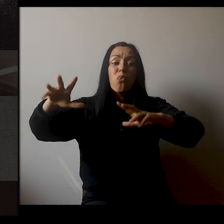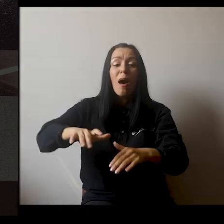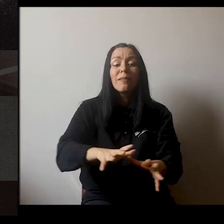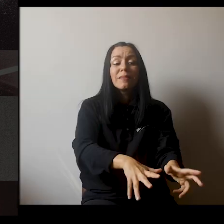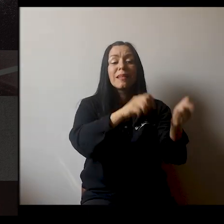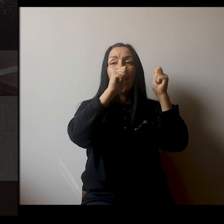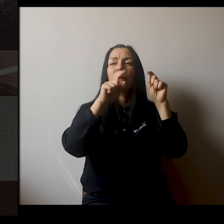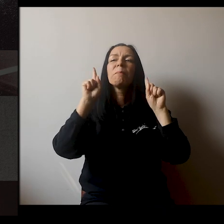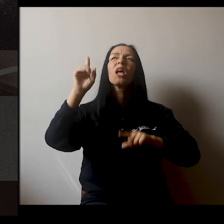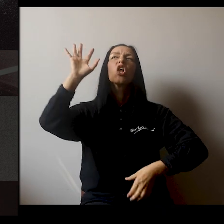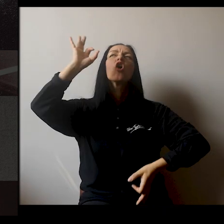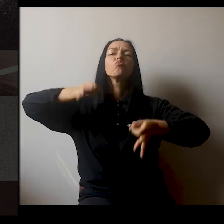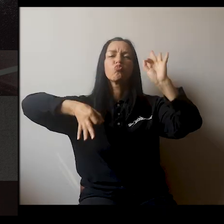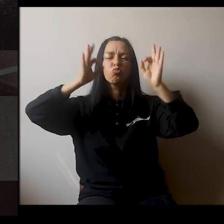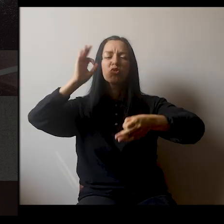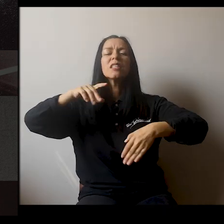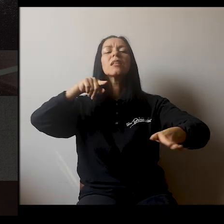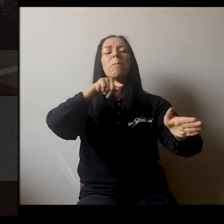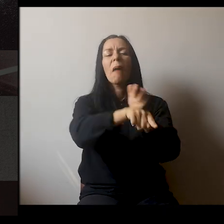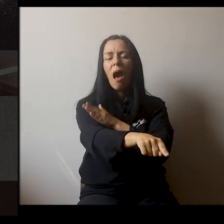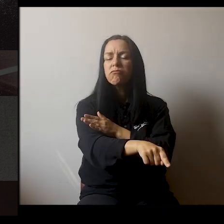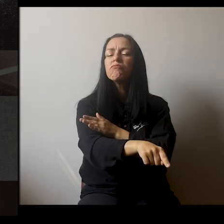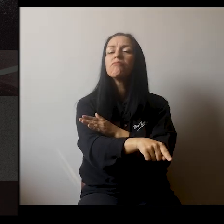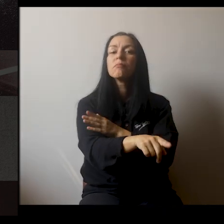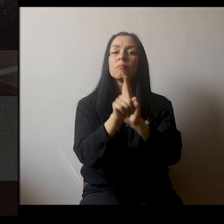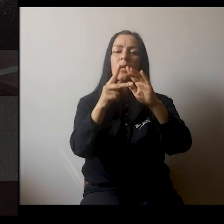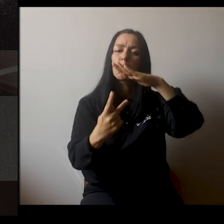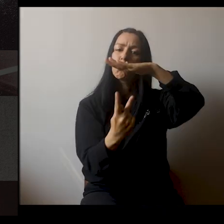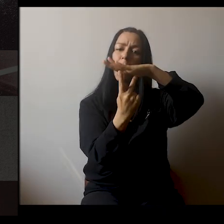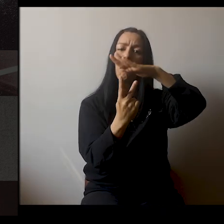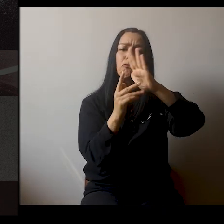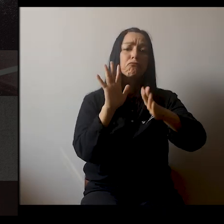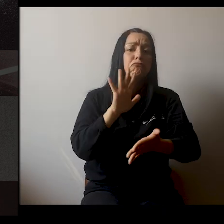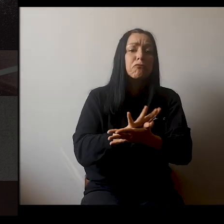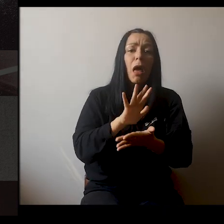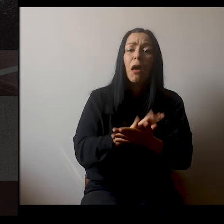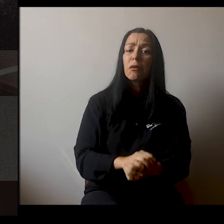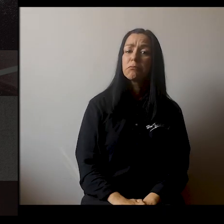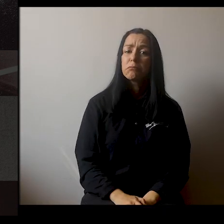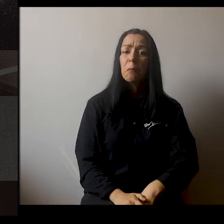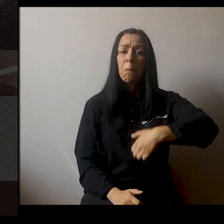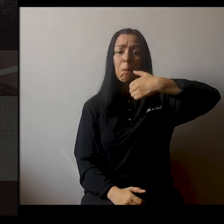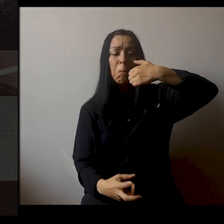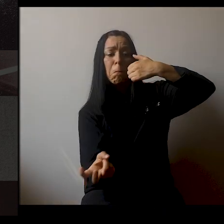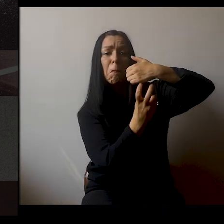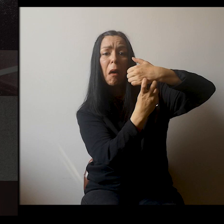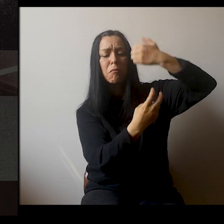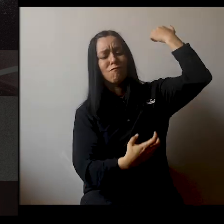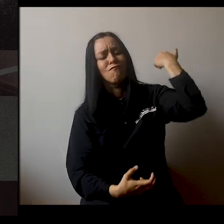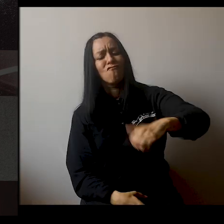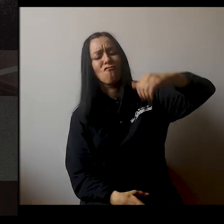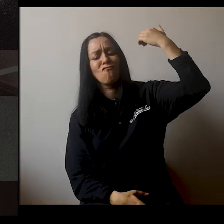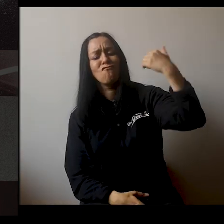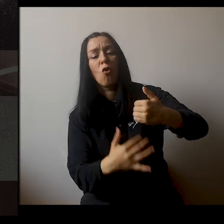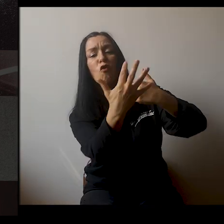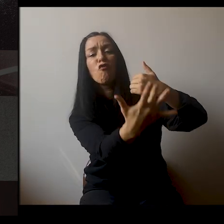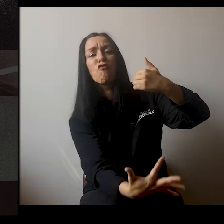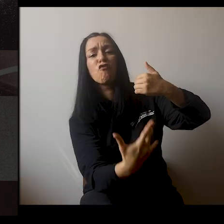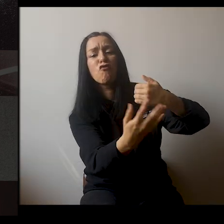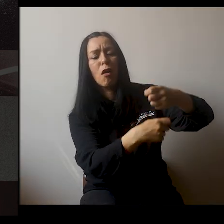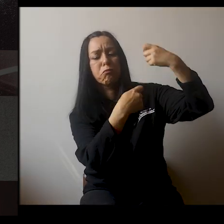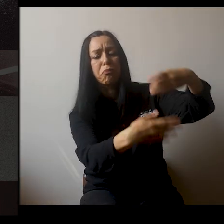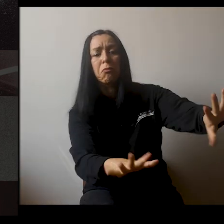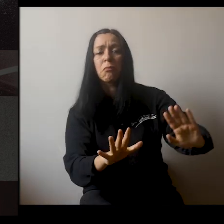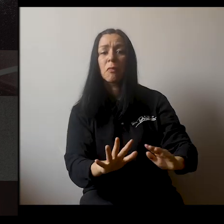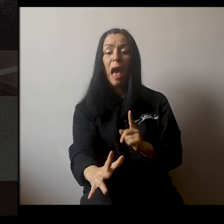la justicia no le permitirá vivir. Pero Pablo, ¿qué hizo? Sacudió a la serpiente